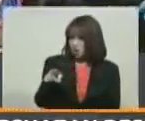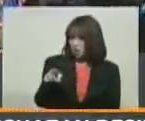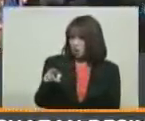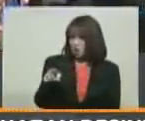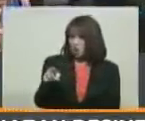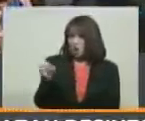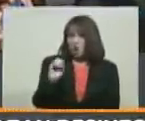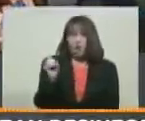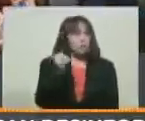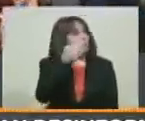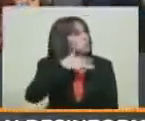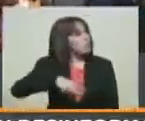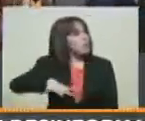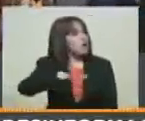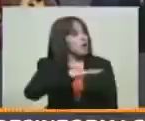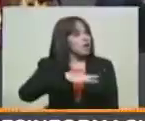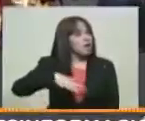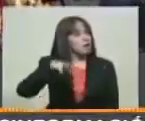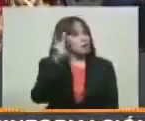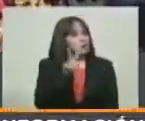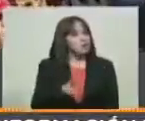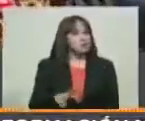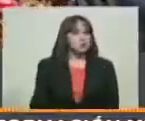o el pueblo de Venezuela?